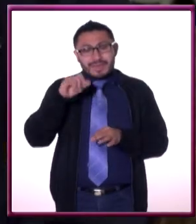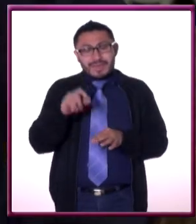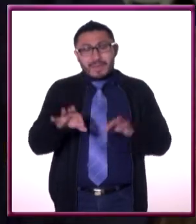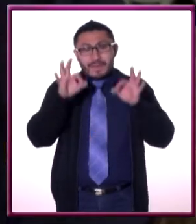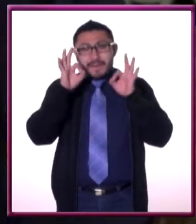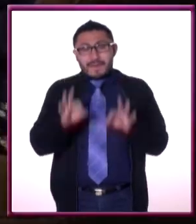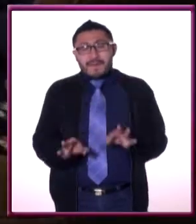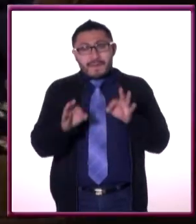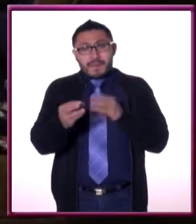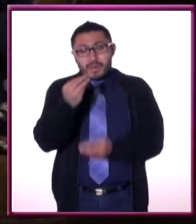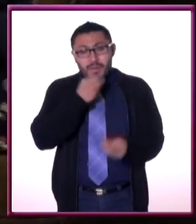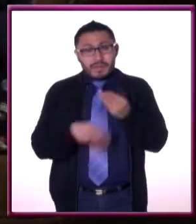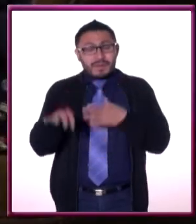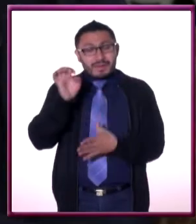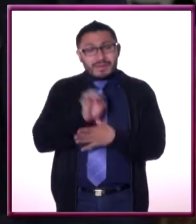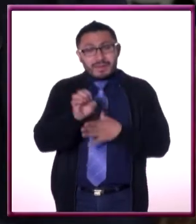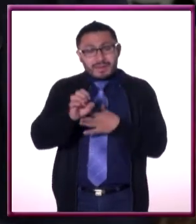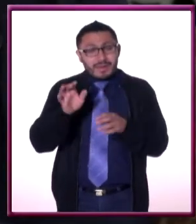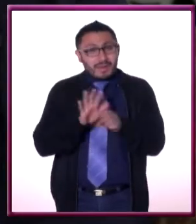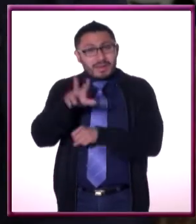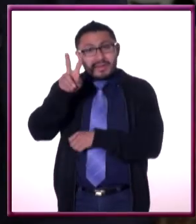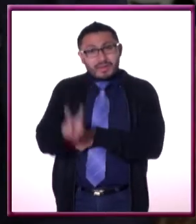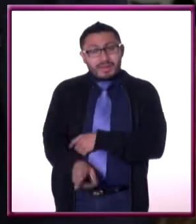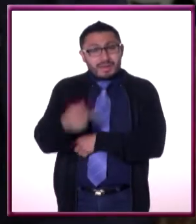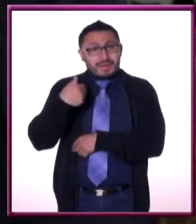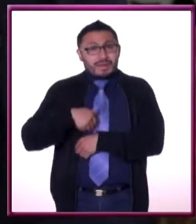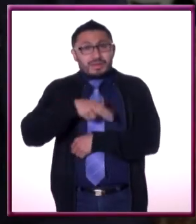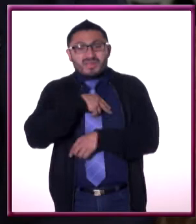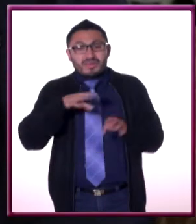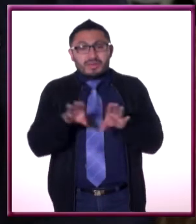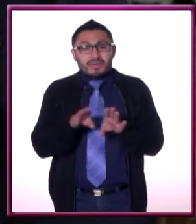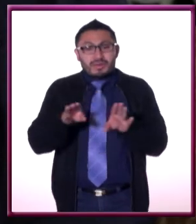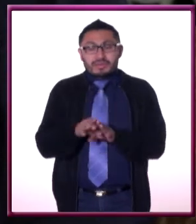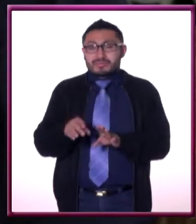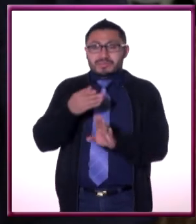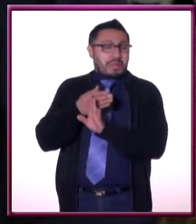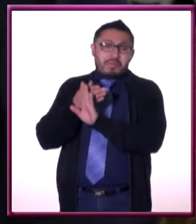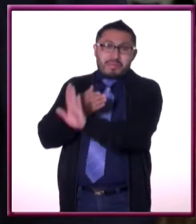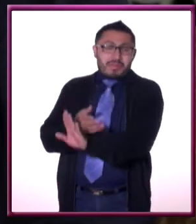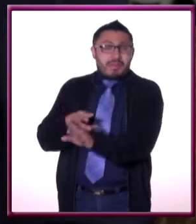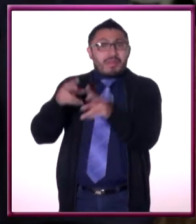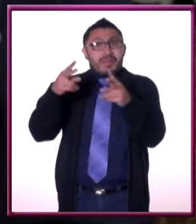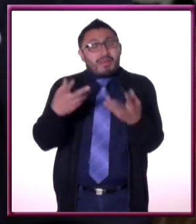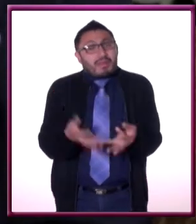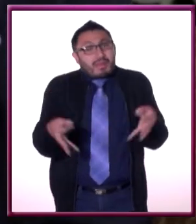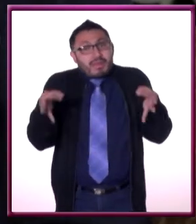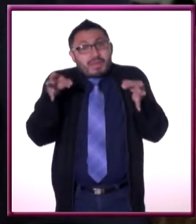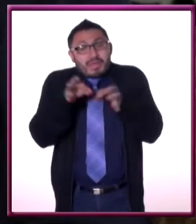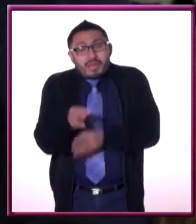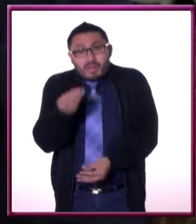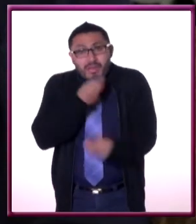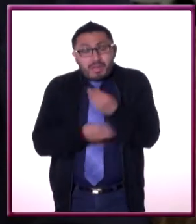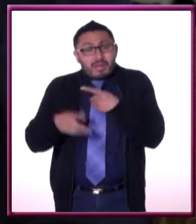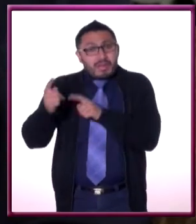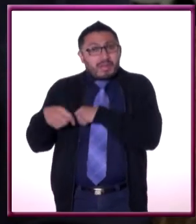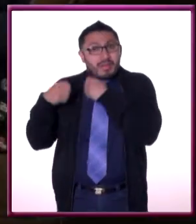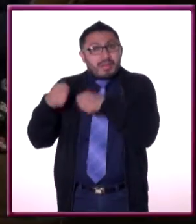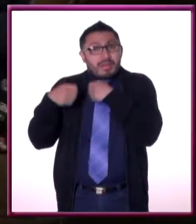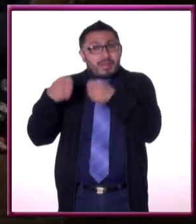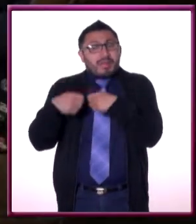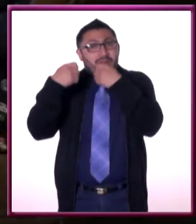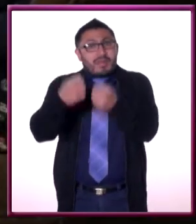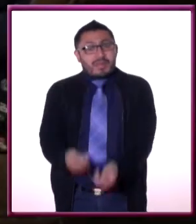calidad nutrimental. Entonces, en realidad, pues estamos ninguneando un alimento que la tradición nos había dicho que era muy